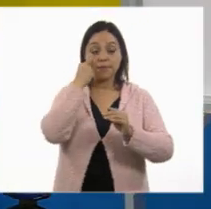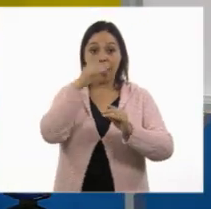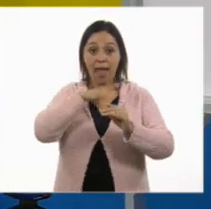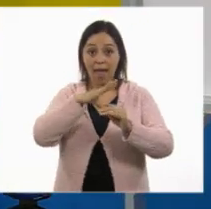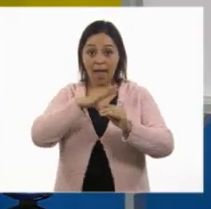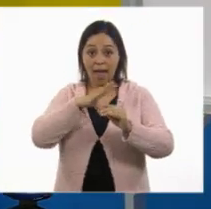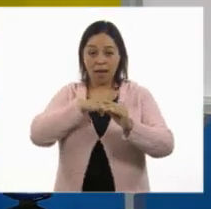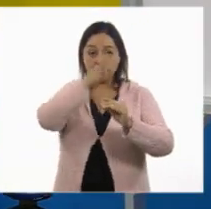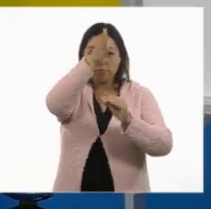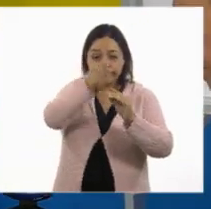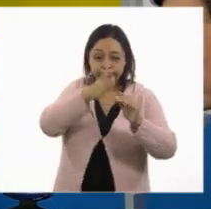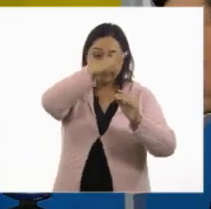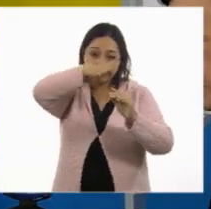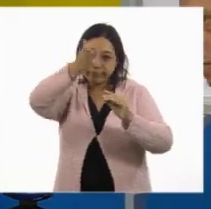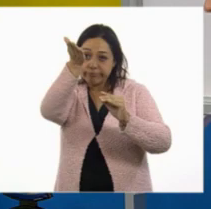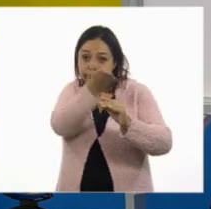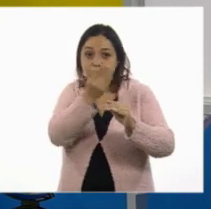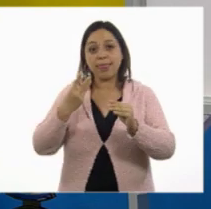Tenemos tres.